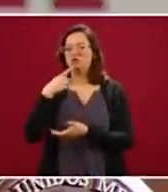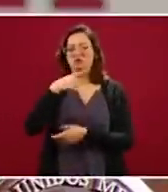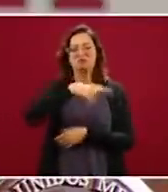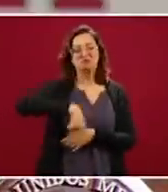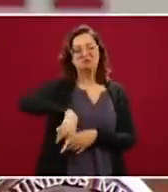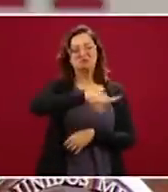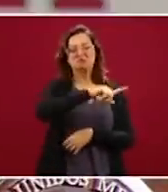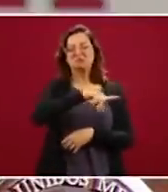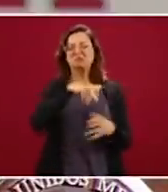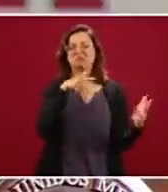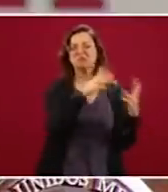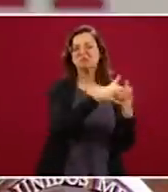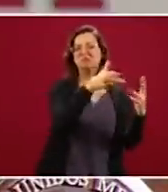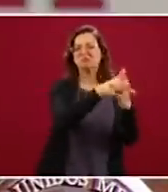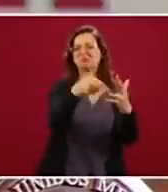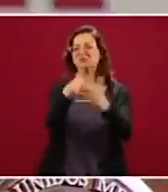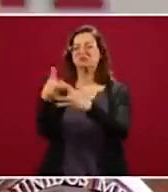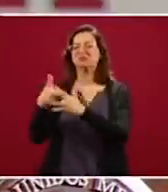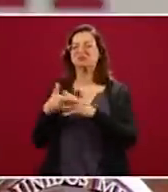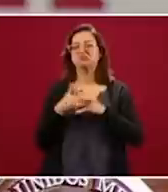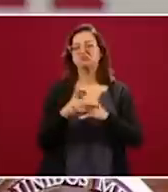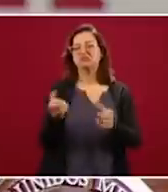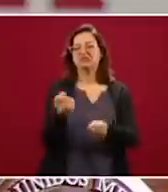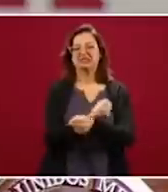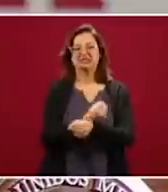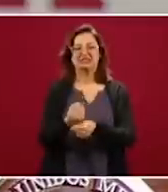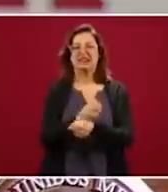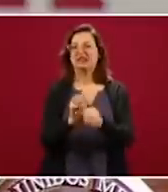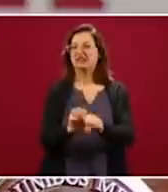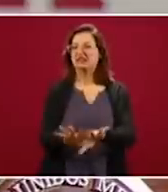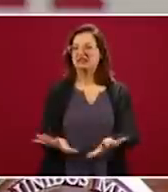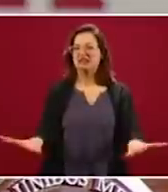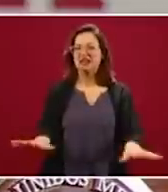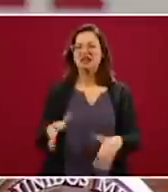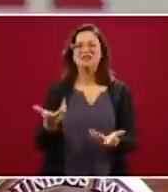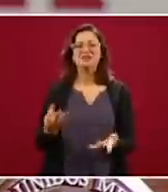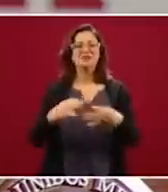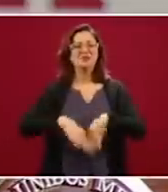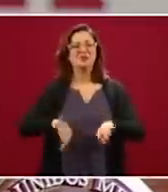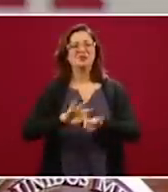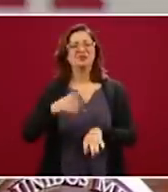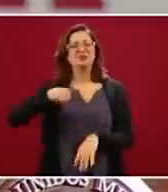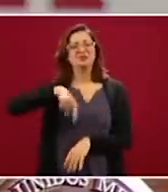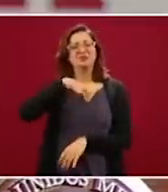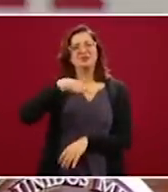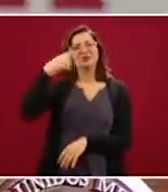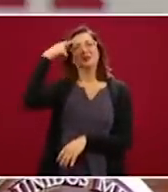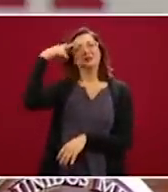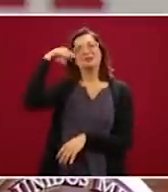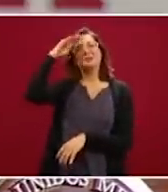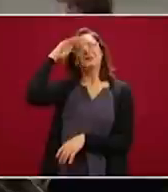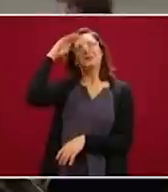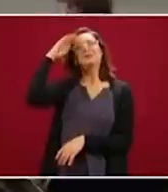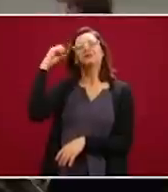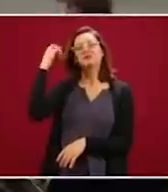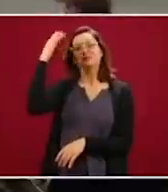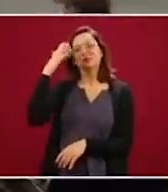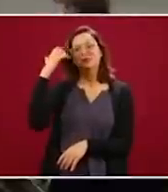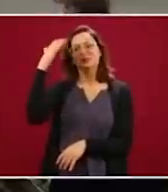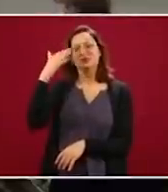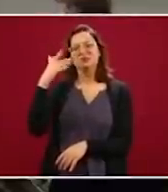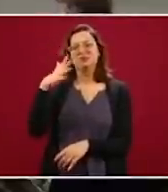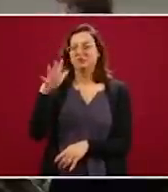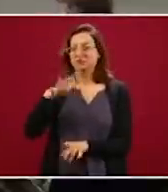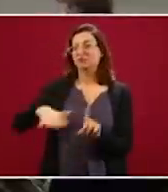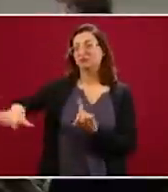hacer conciencia de ello, de cómo esta retroalimentación de esta violencia, pues también hay